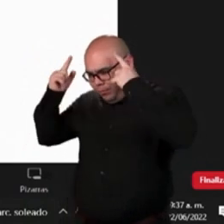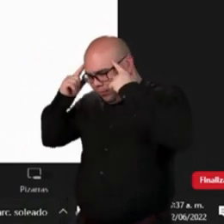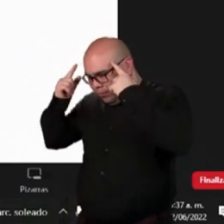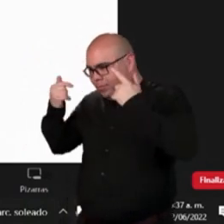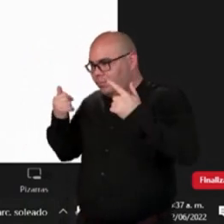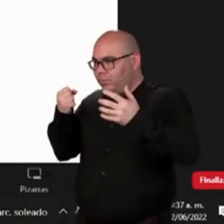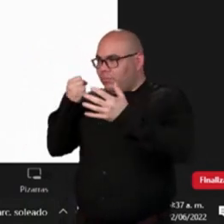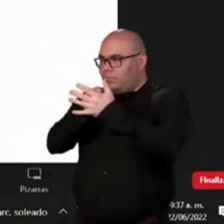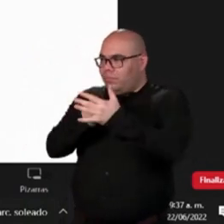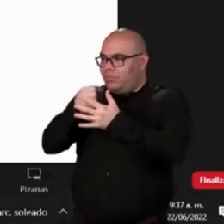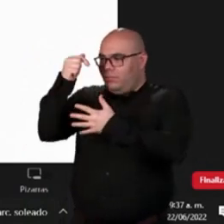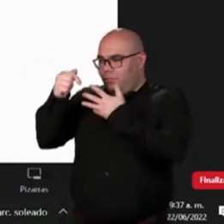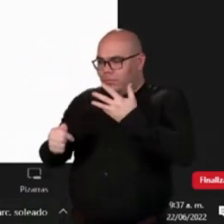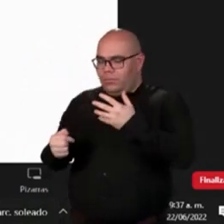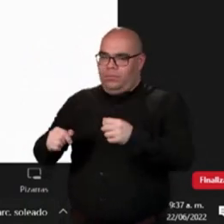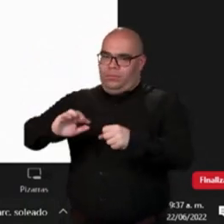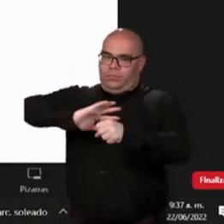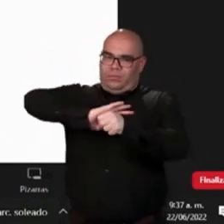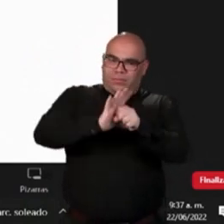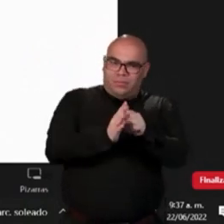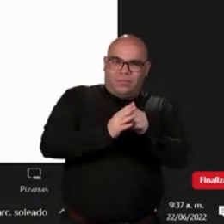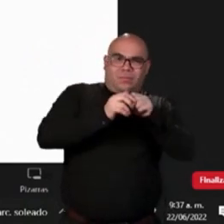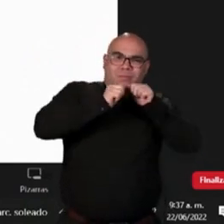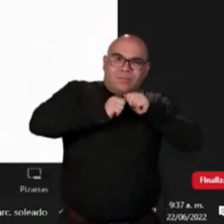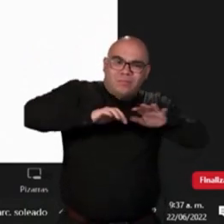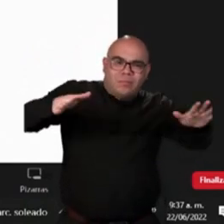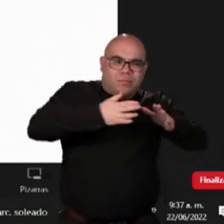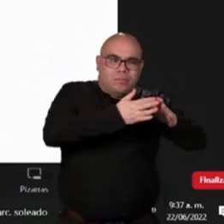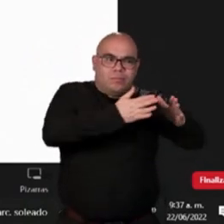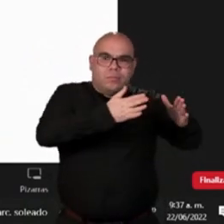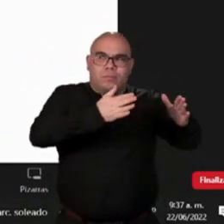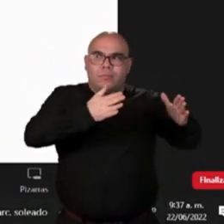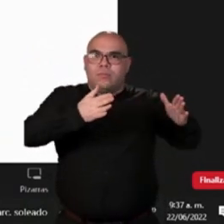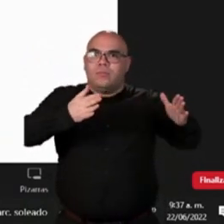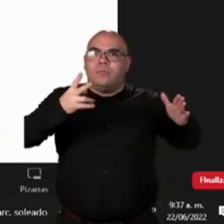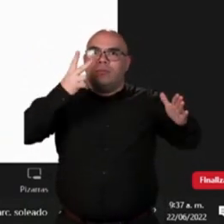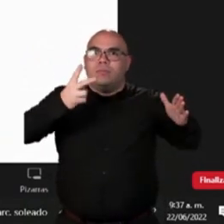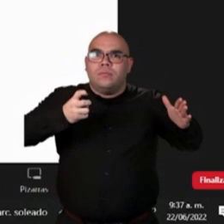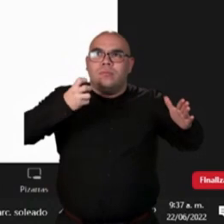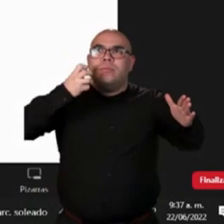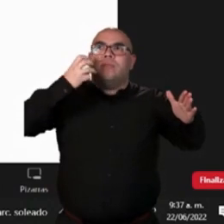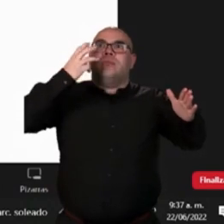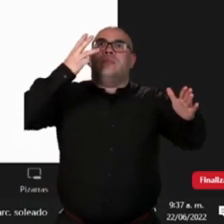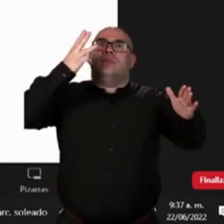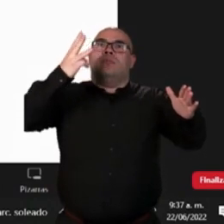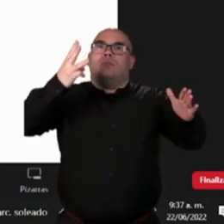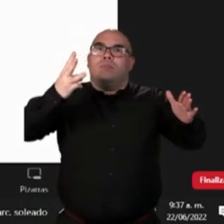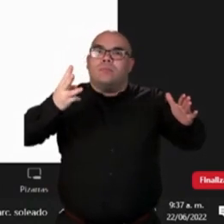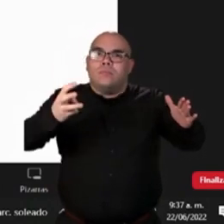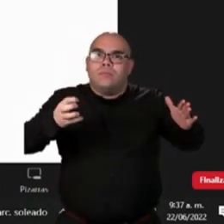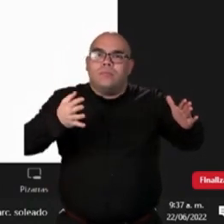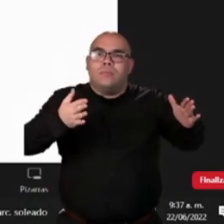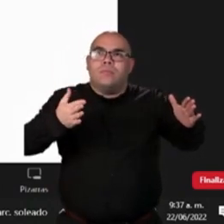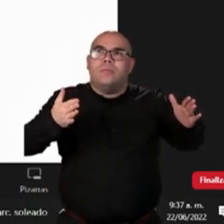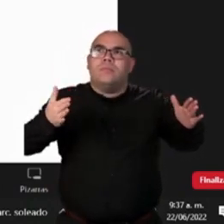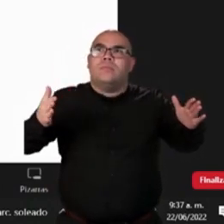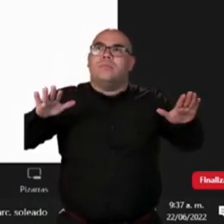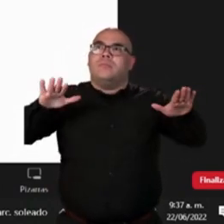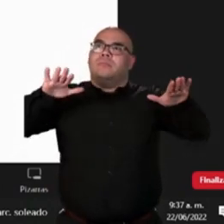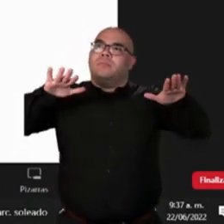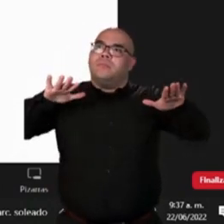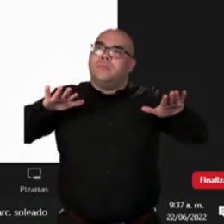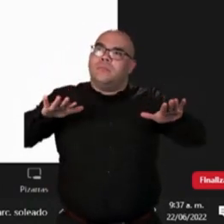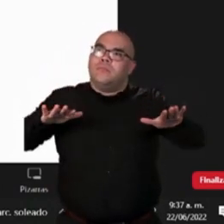como ha sido esta pandemia que ha durado bastante tiempo? Ahorita estamos en un periodo de calma,